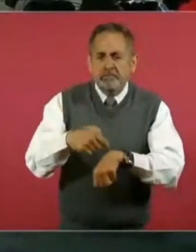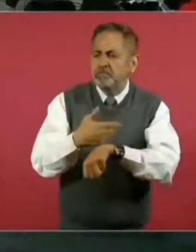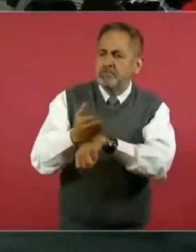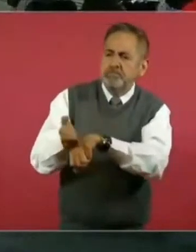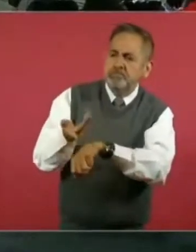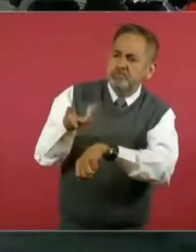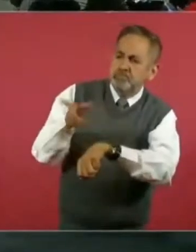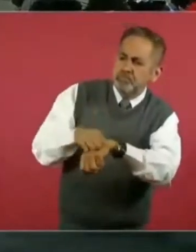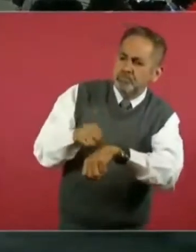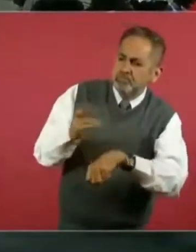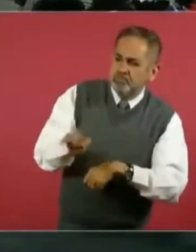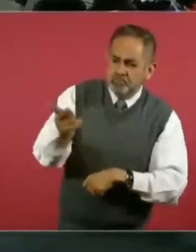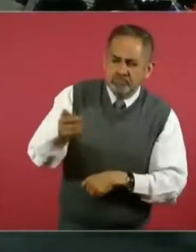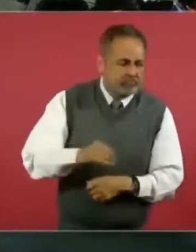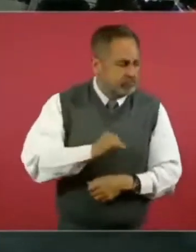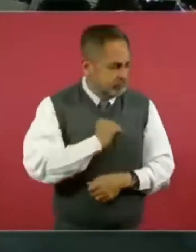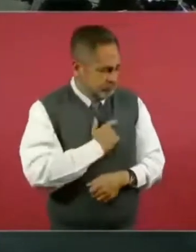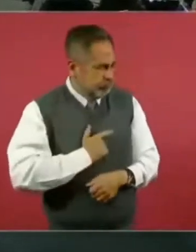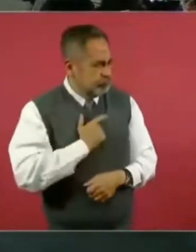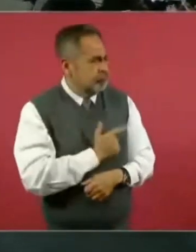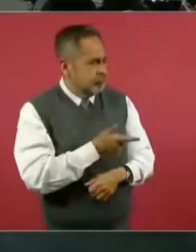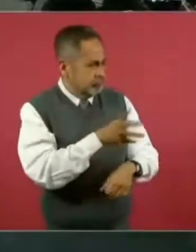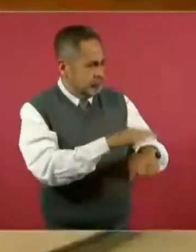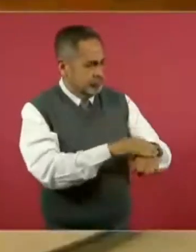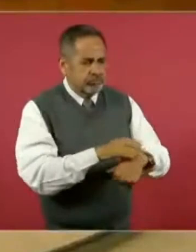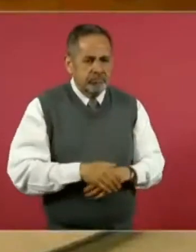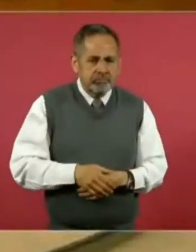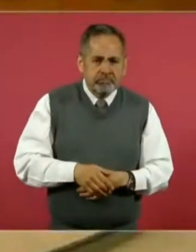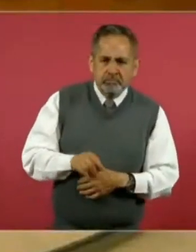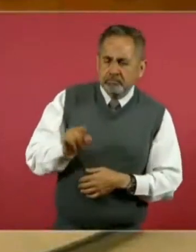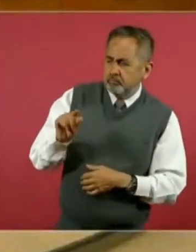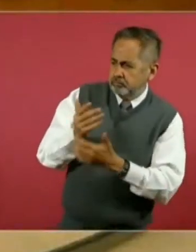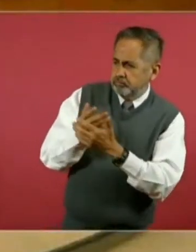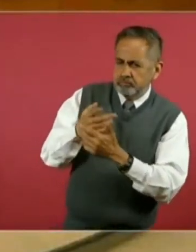tiempo, gusto la acepto. y me acepta Sí, la un pregunta. momento, senador Hernández López, yo le